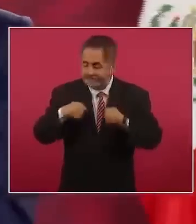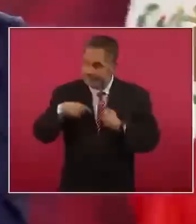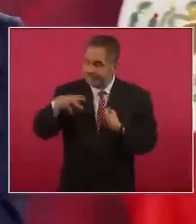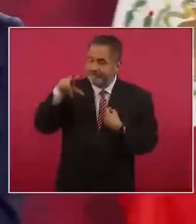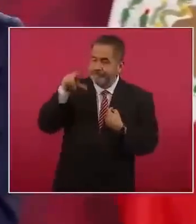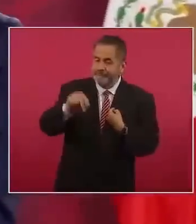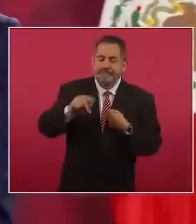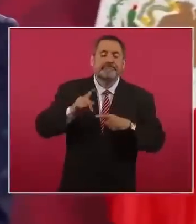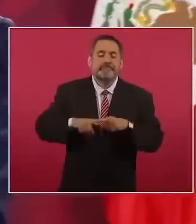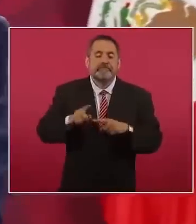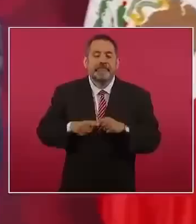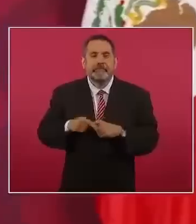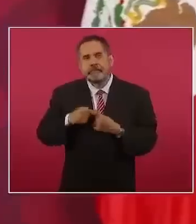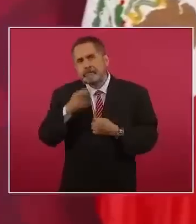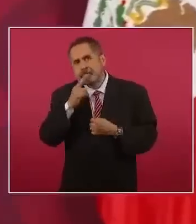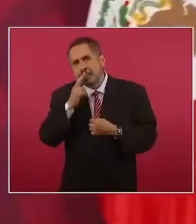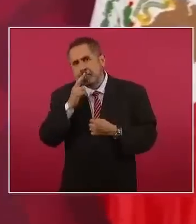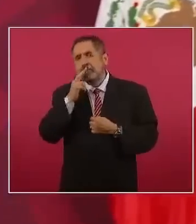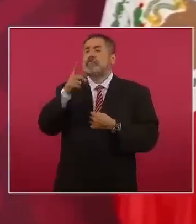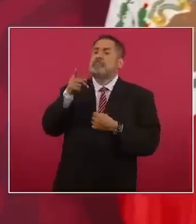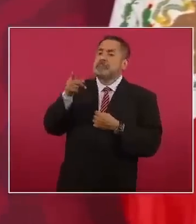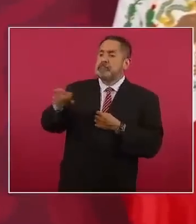a manifestarme